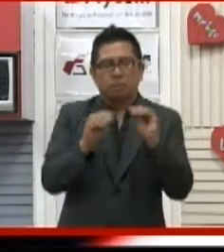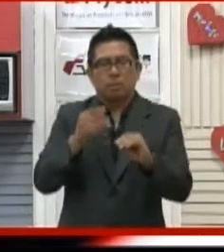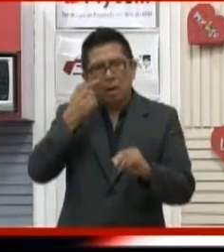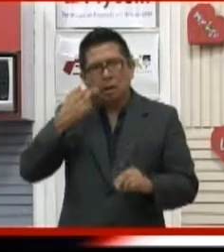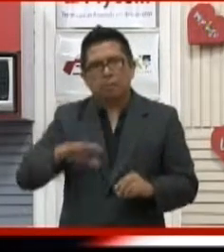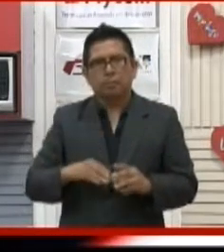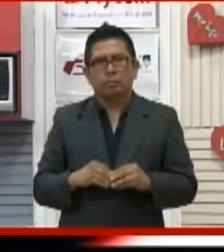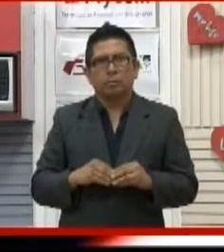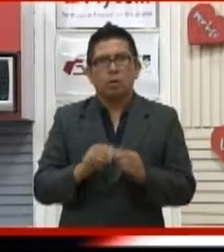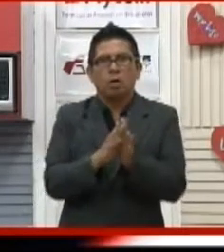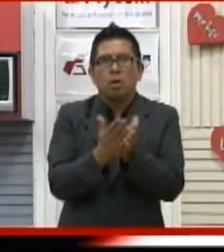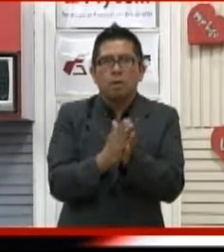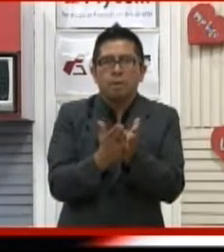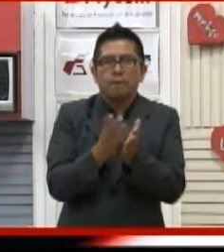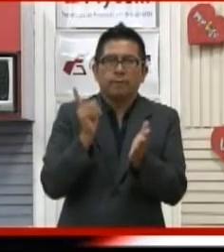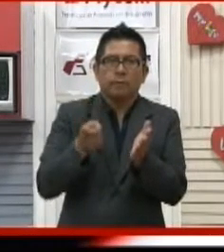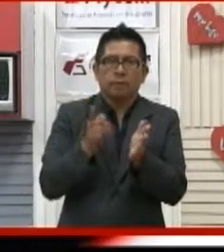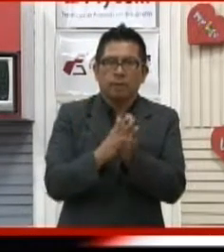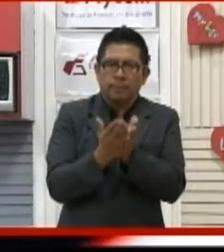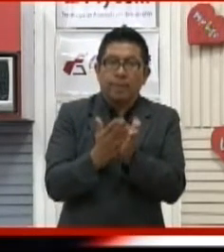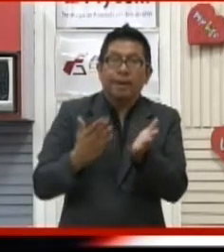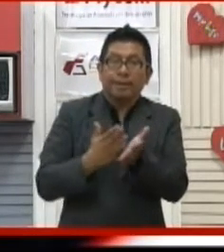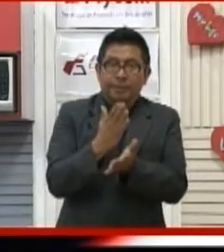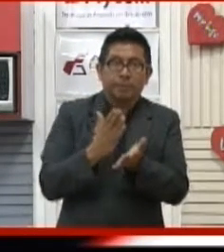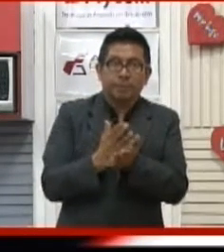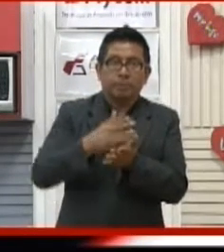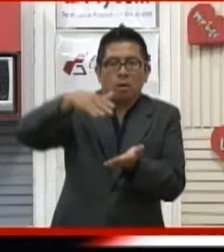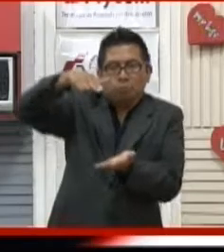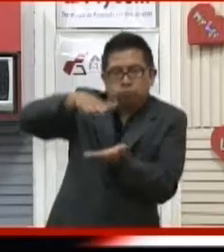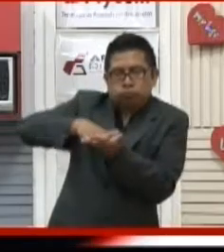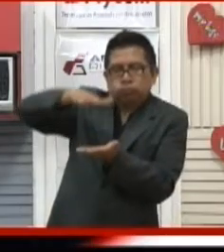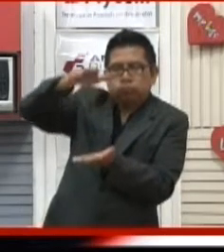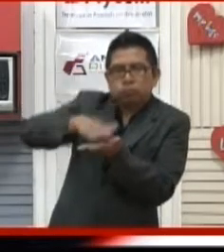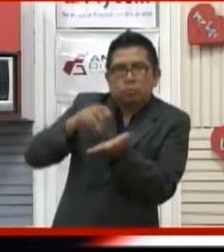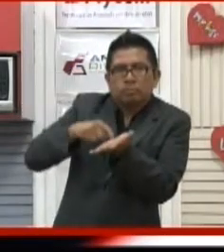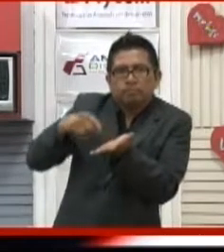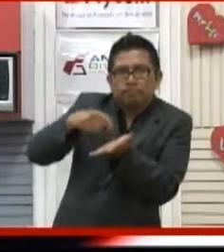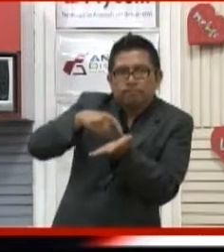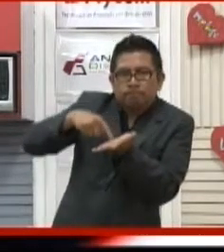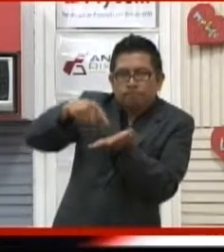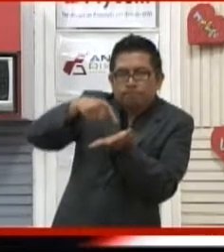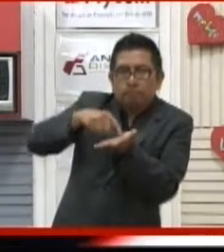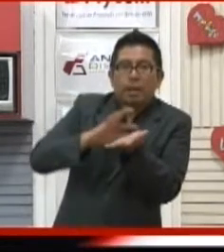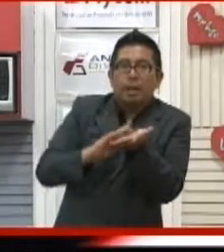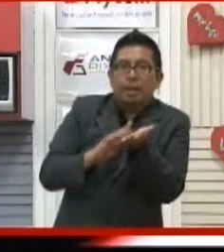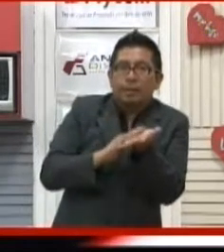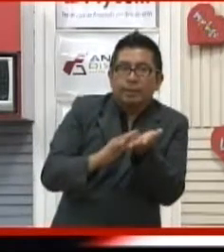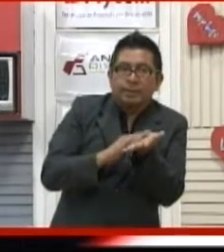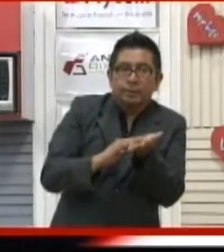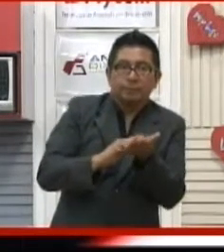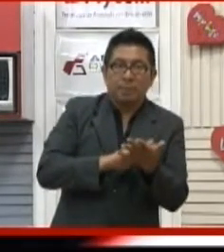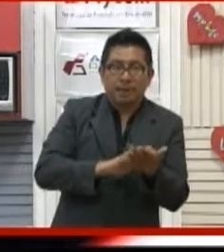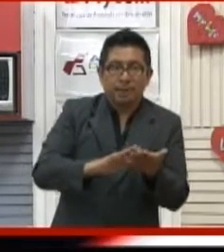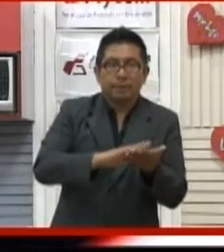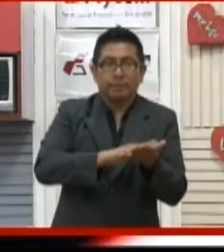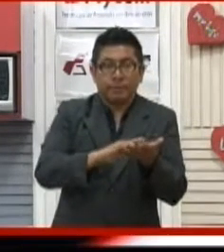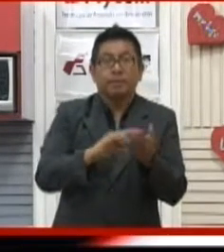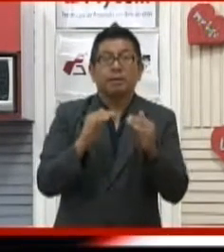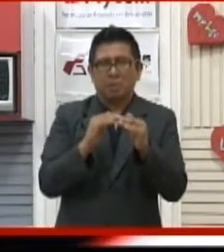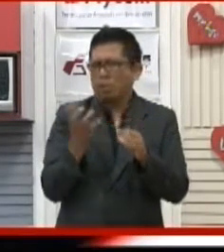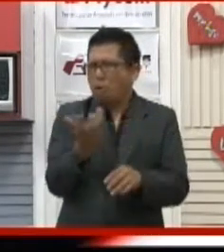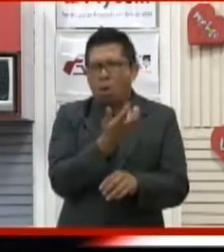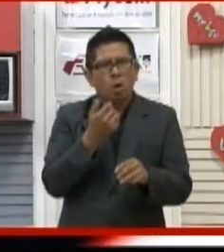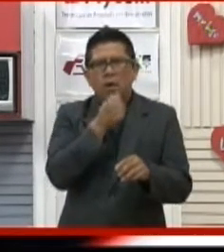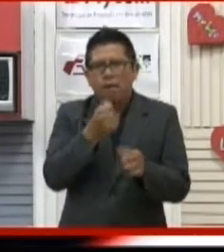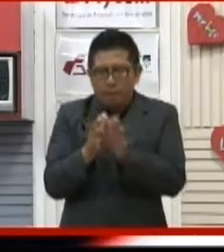ejemplo, los libros deben de estar accesibles impresos en braille. O también la literatura puede estar